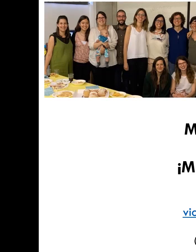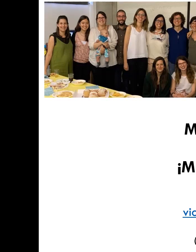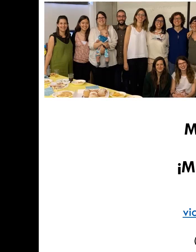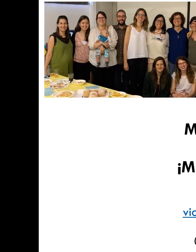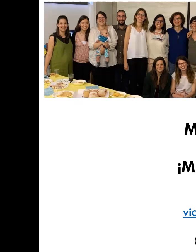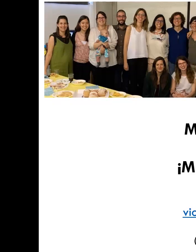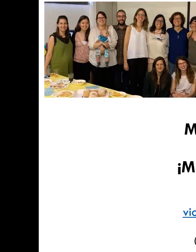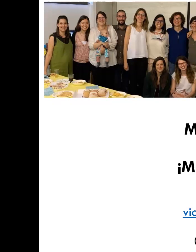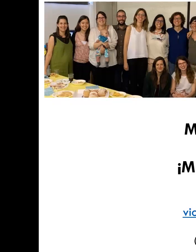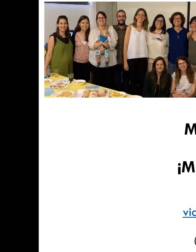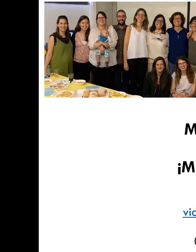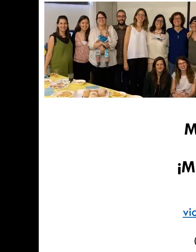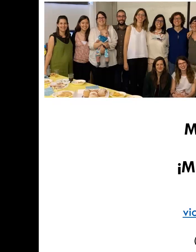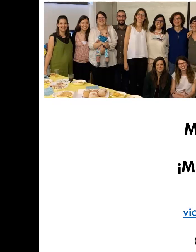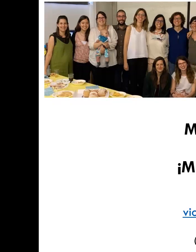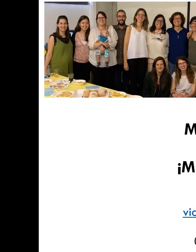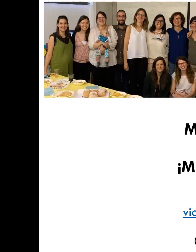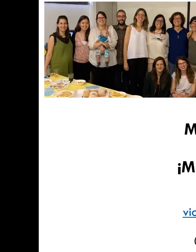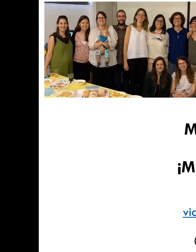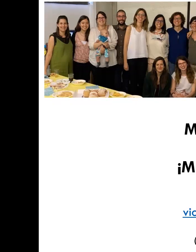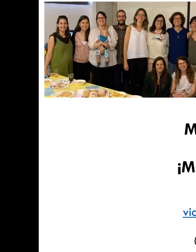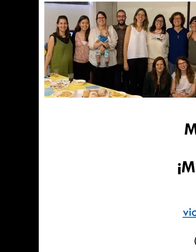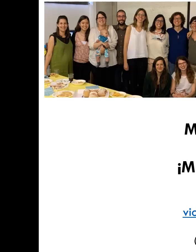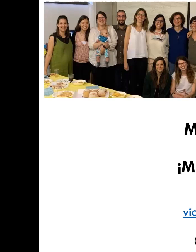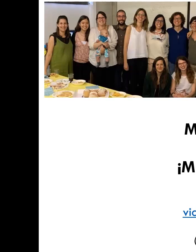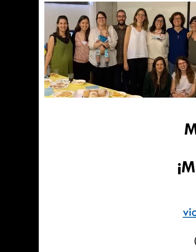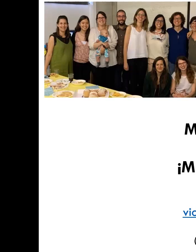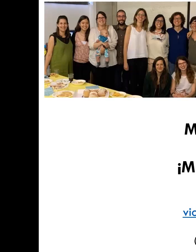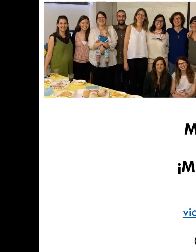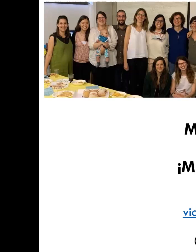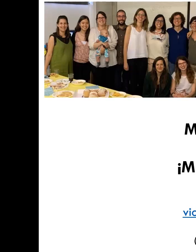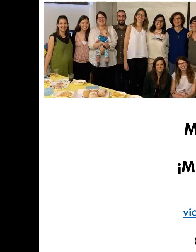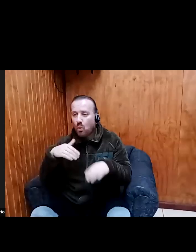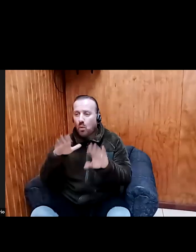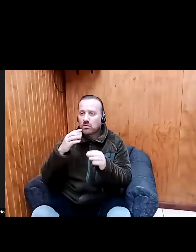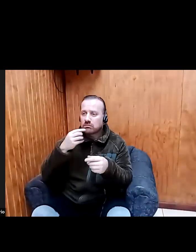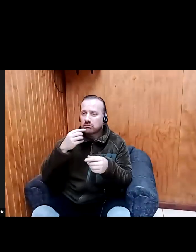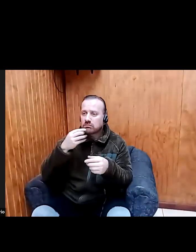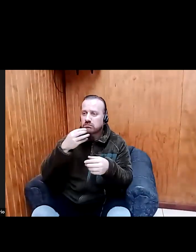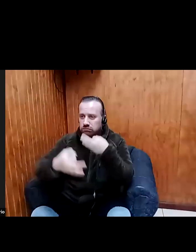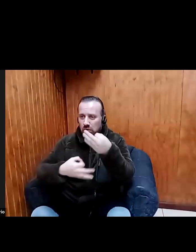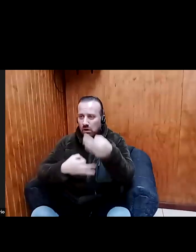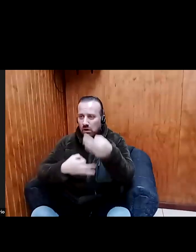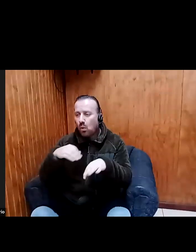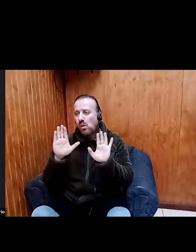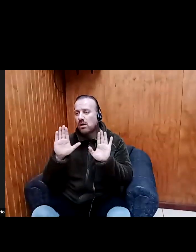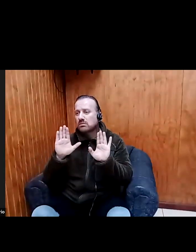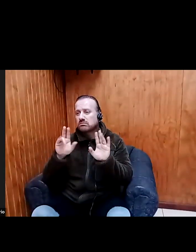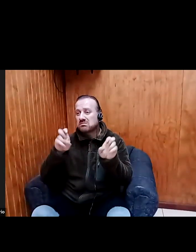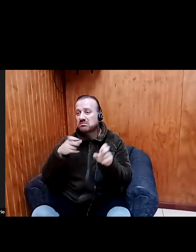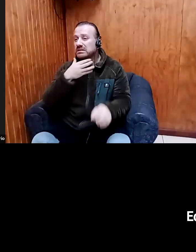Muchas gracias por su atención y estoy abierto ahora a cualquier duda, cualquier comentario, cualquier cosa que